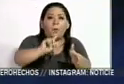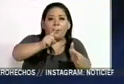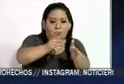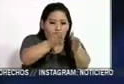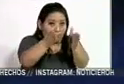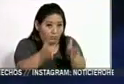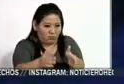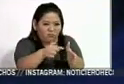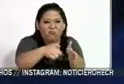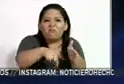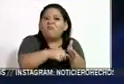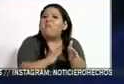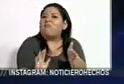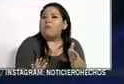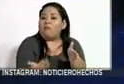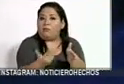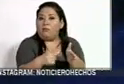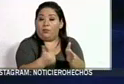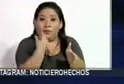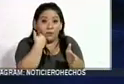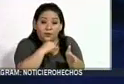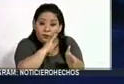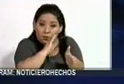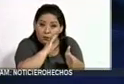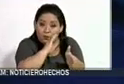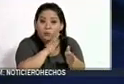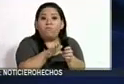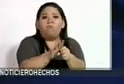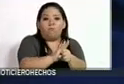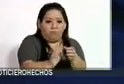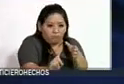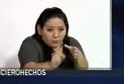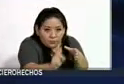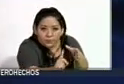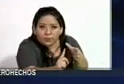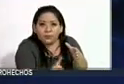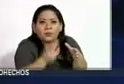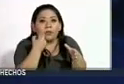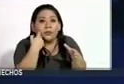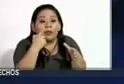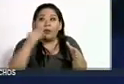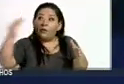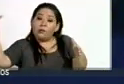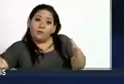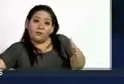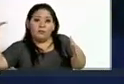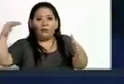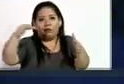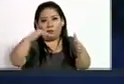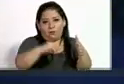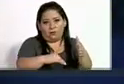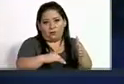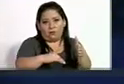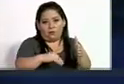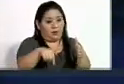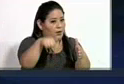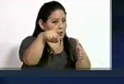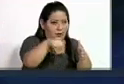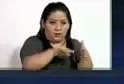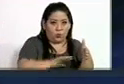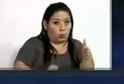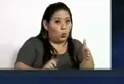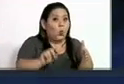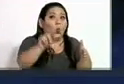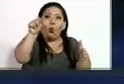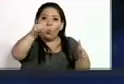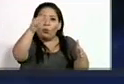cual la mayor parte de casos que han sido detectados provienen de un país externo, externo al nuestro, por supuesto.